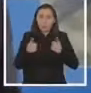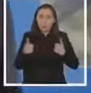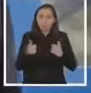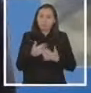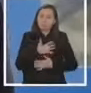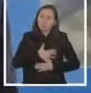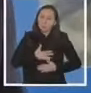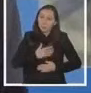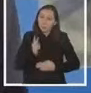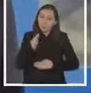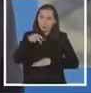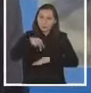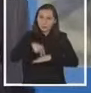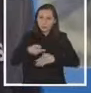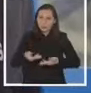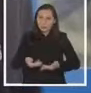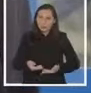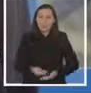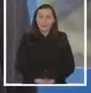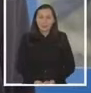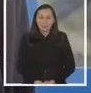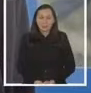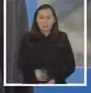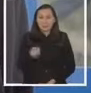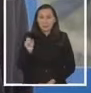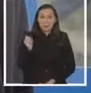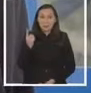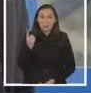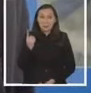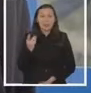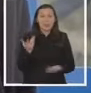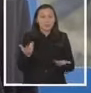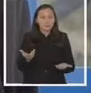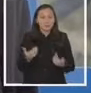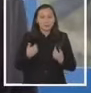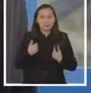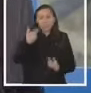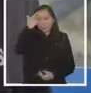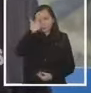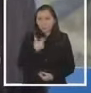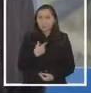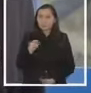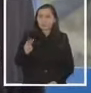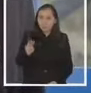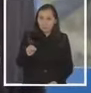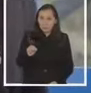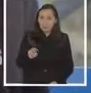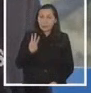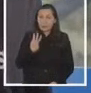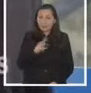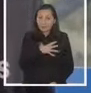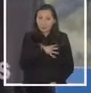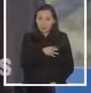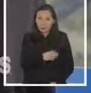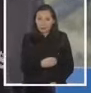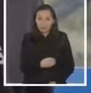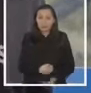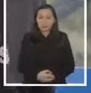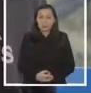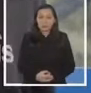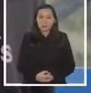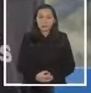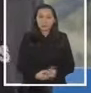de 5 años como máximo, aunque también han explicado en varias ocasiones que se va a poder pactar quizás, pero eso tiene que ver más bien en una